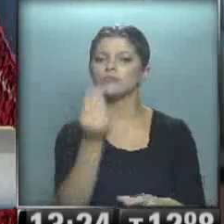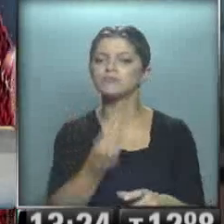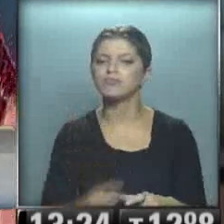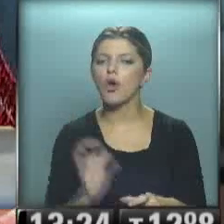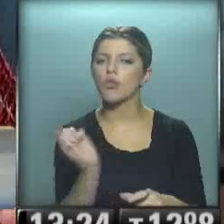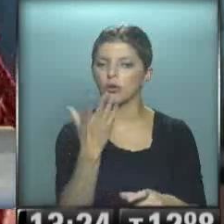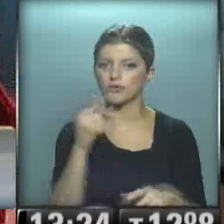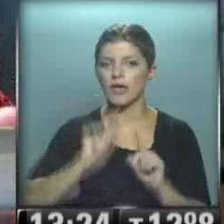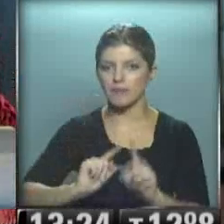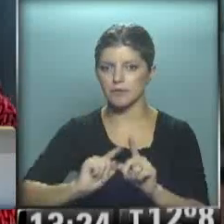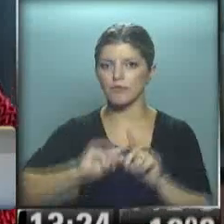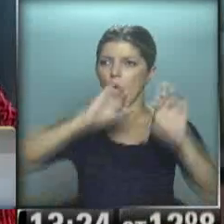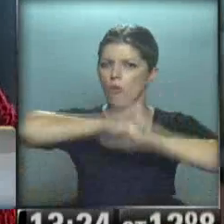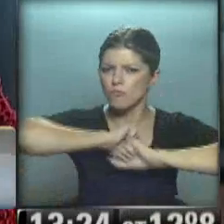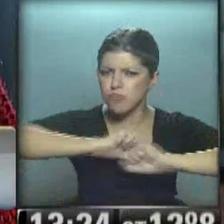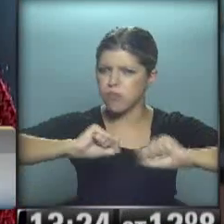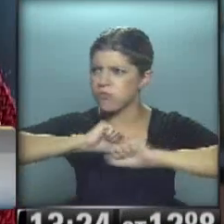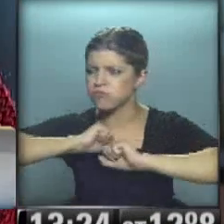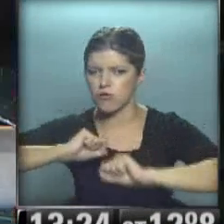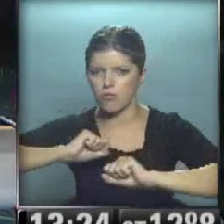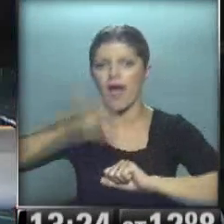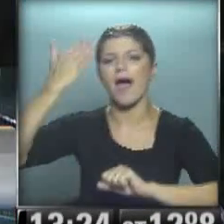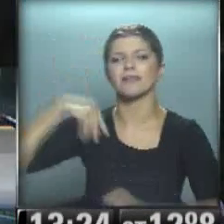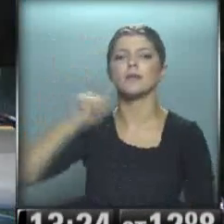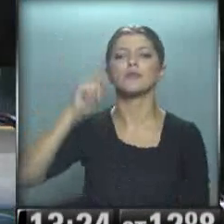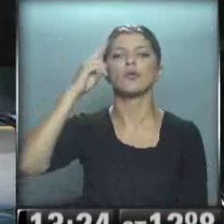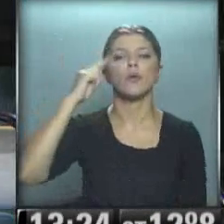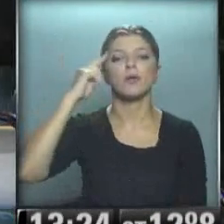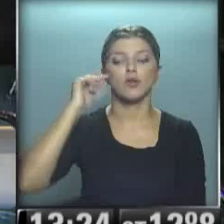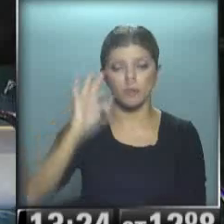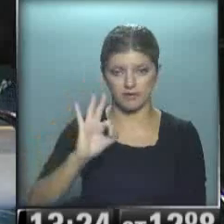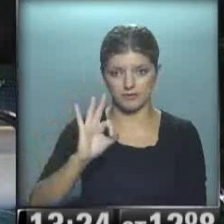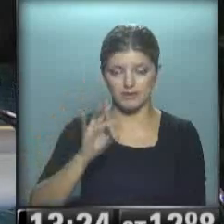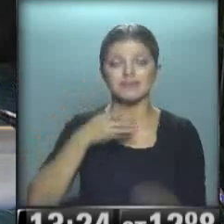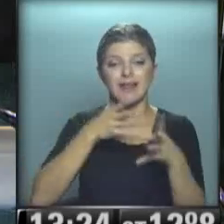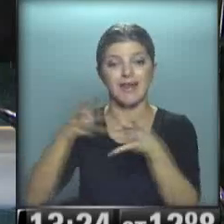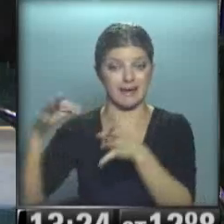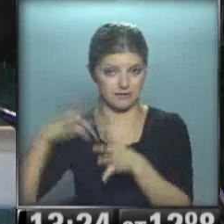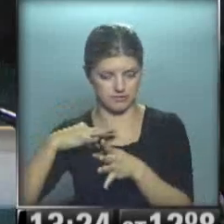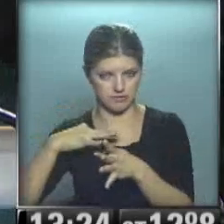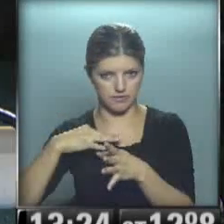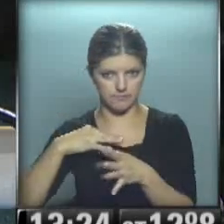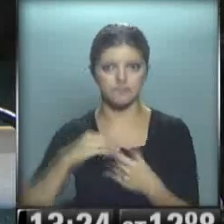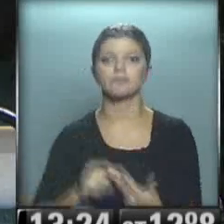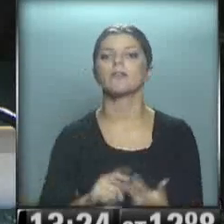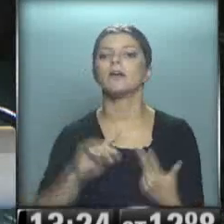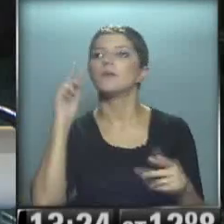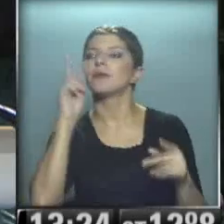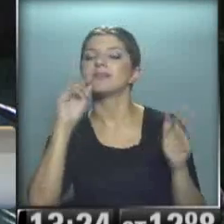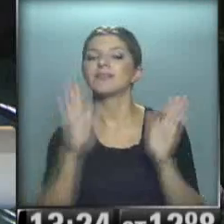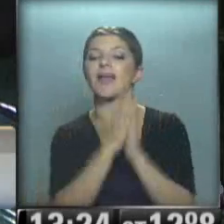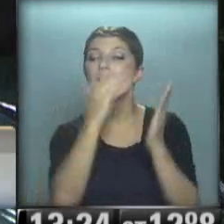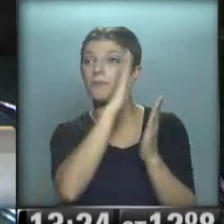donde cayeron las bombas durante justamente los años 90 en la guerra civil. Se ve en la biblioteca